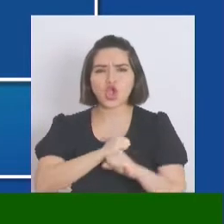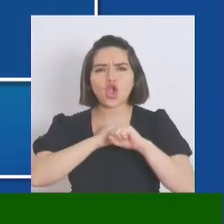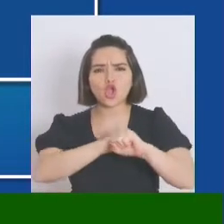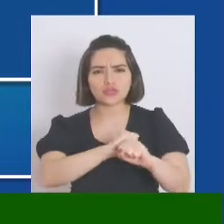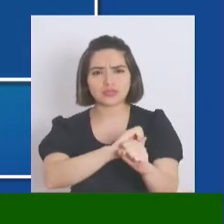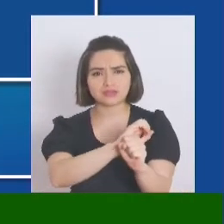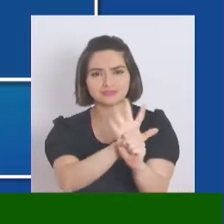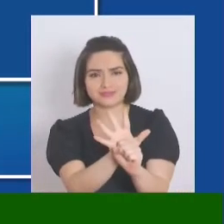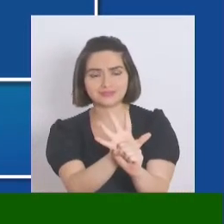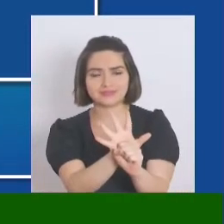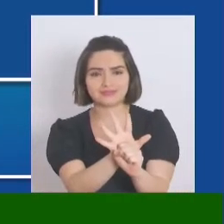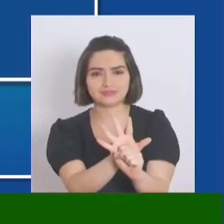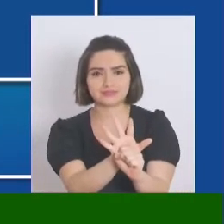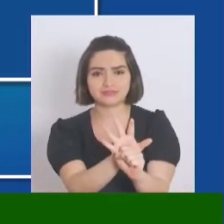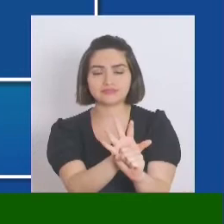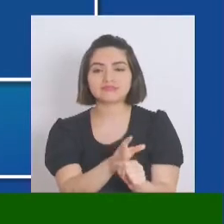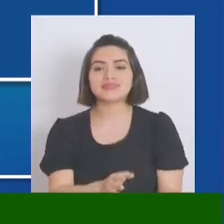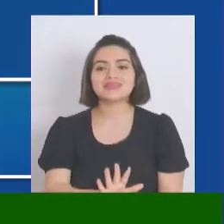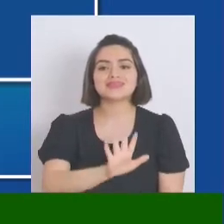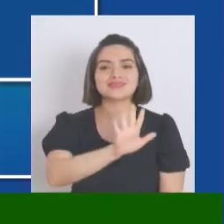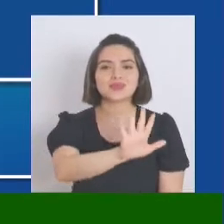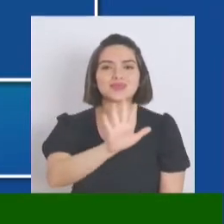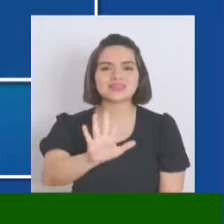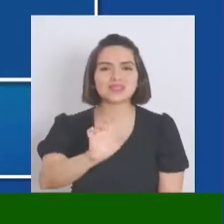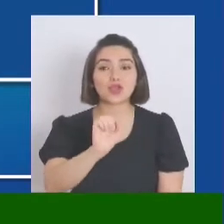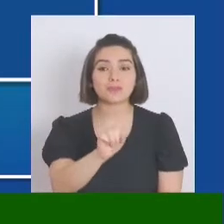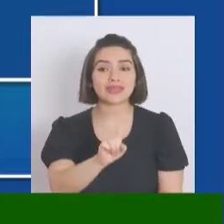COVID-19 registra